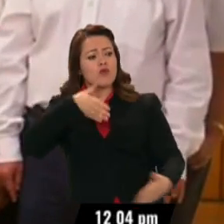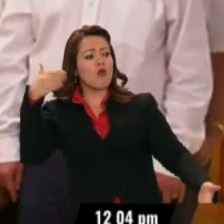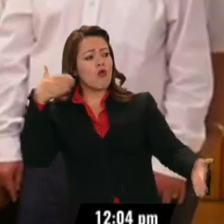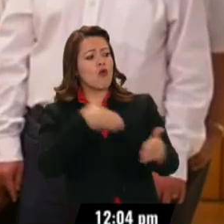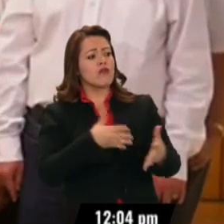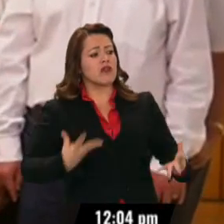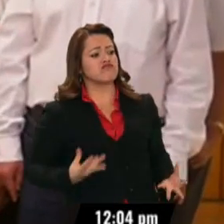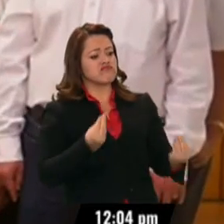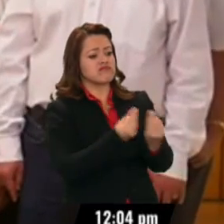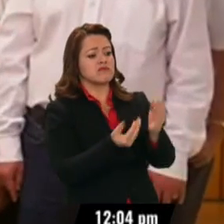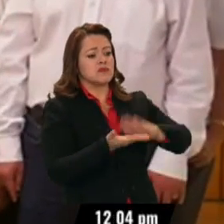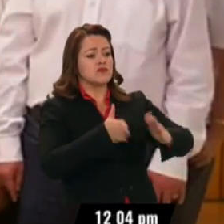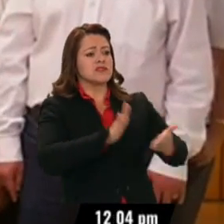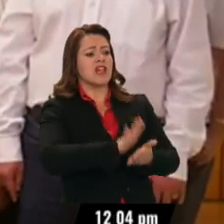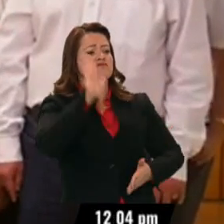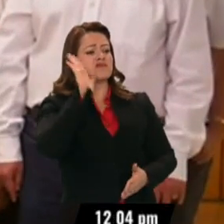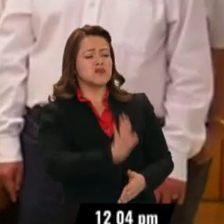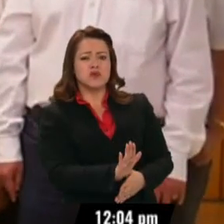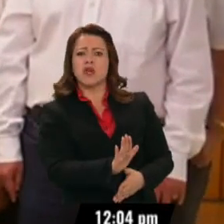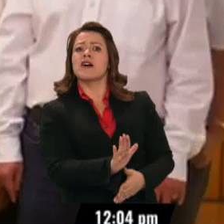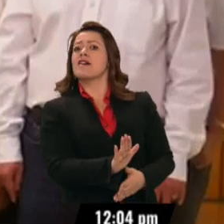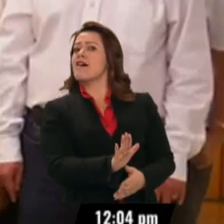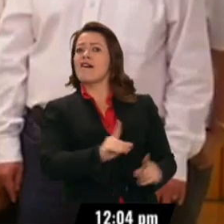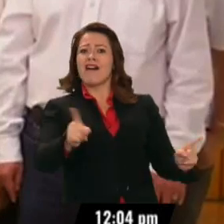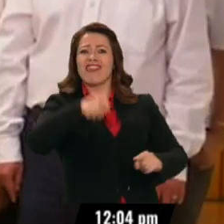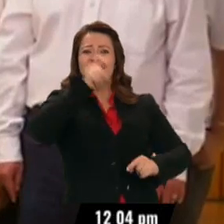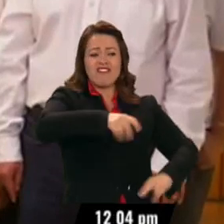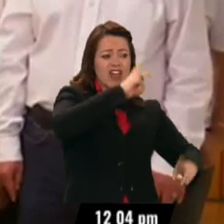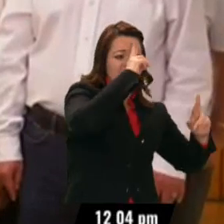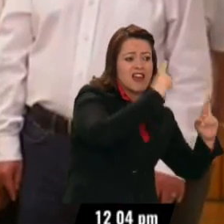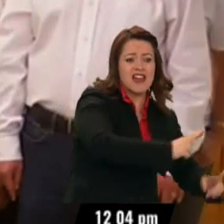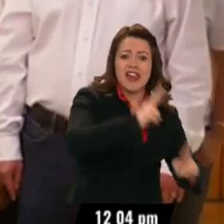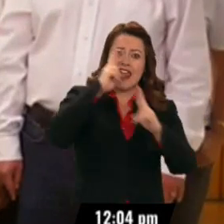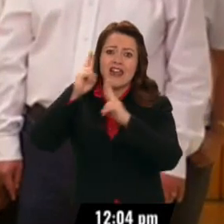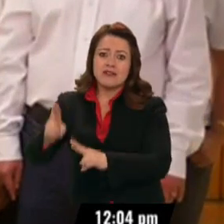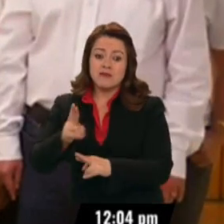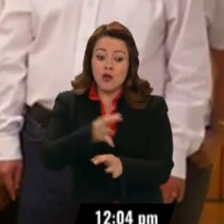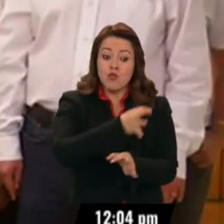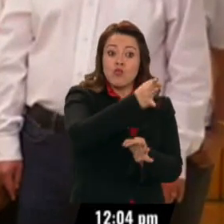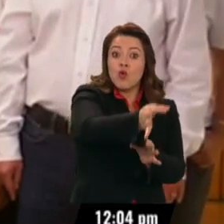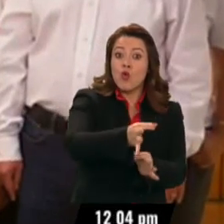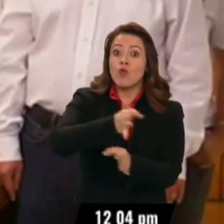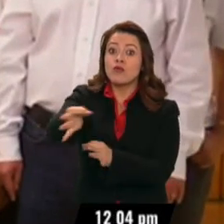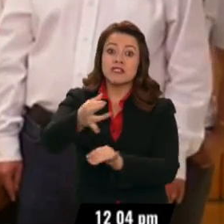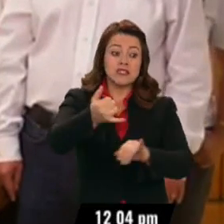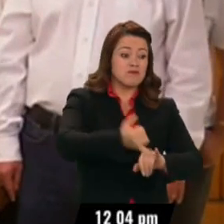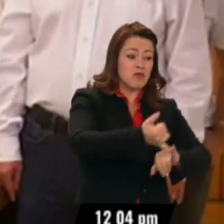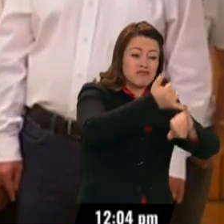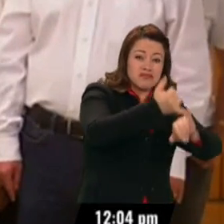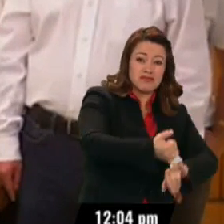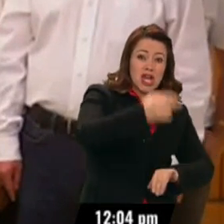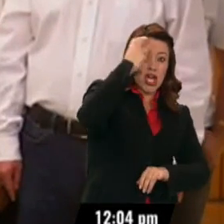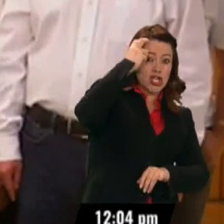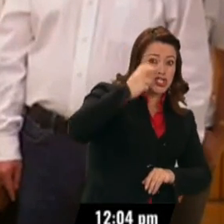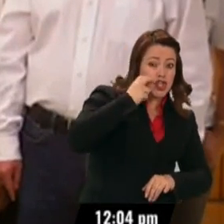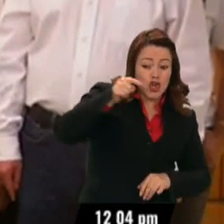han descuadernado la institucionalidad solo por levantar un paro en el